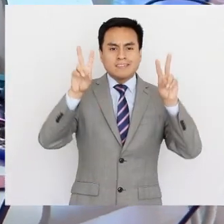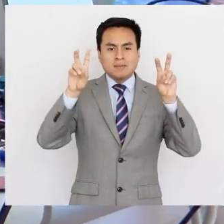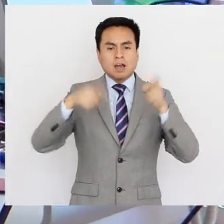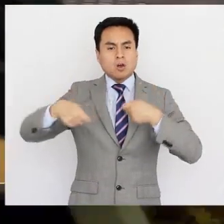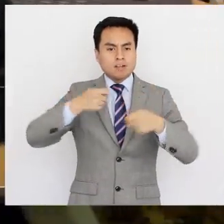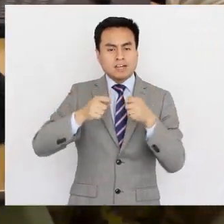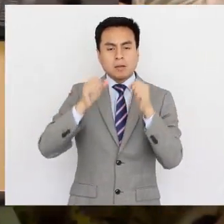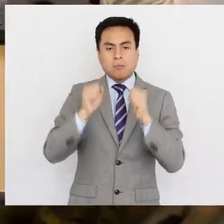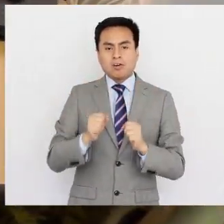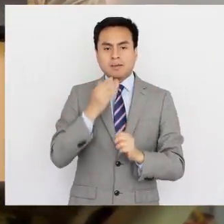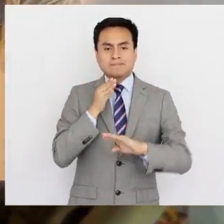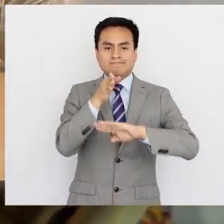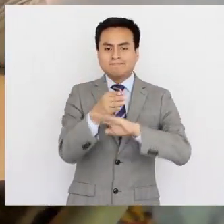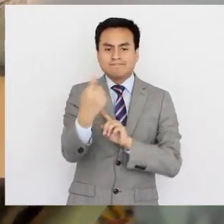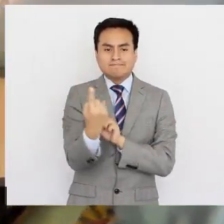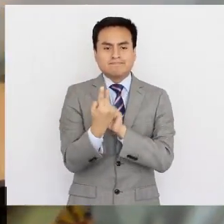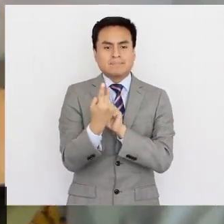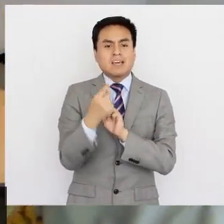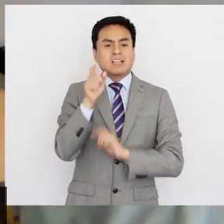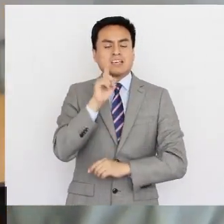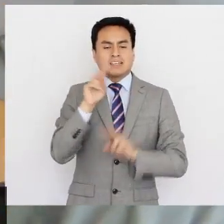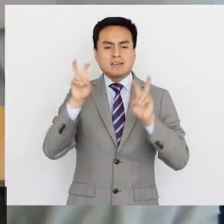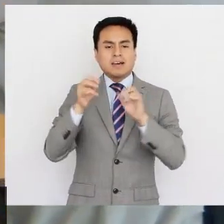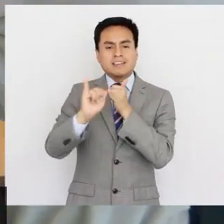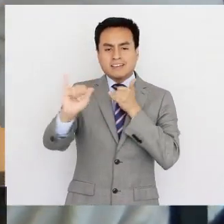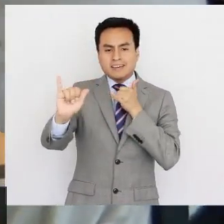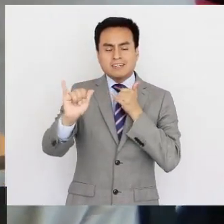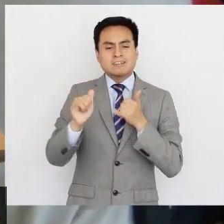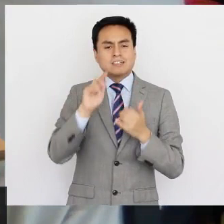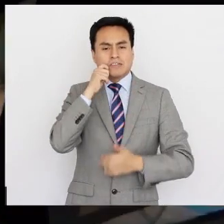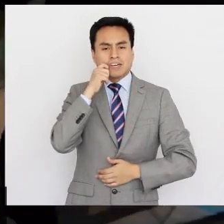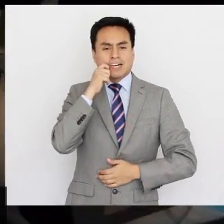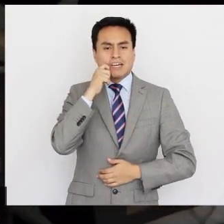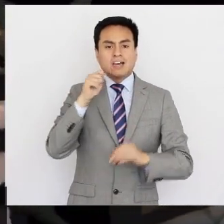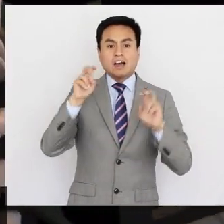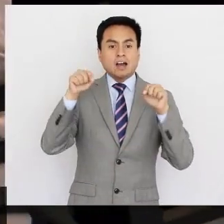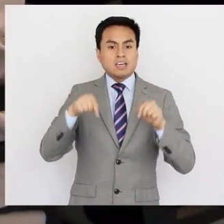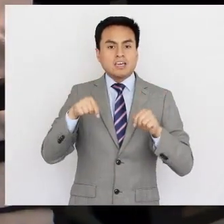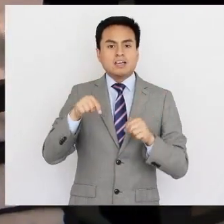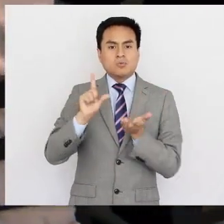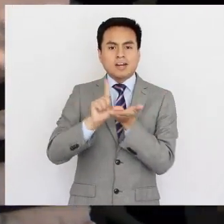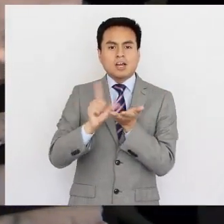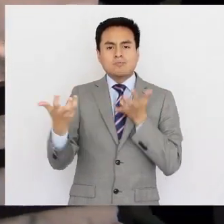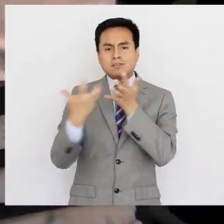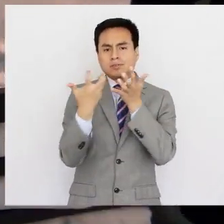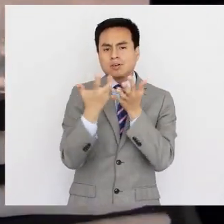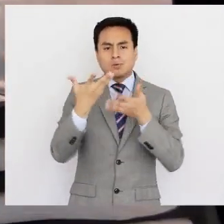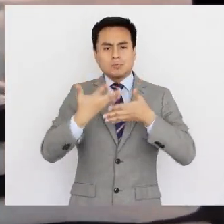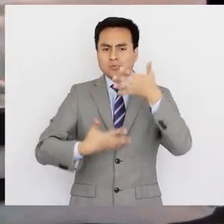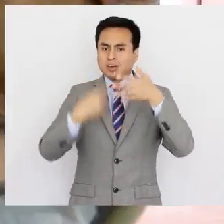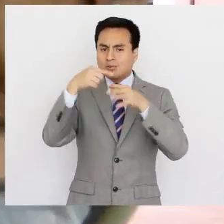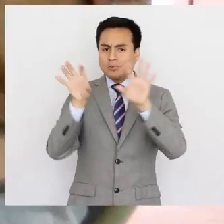recurrir a alguien que vea la parte de ingeniería. Entonces, lo que pasa es que acá uno se puede complementar mucho y además puede